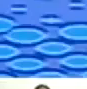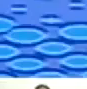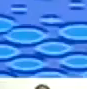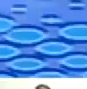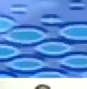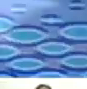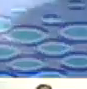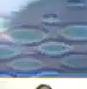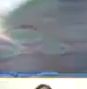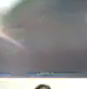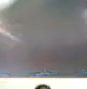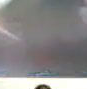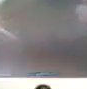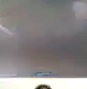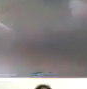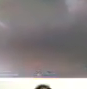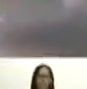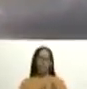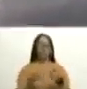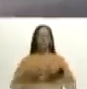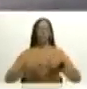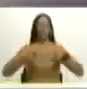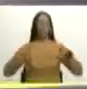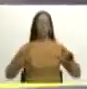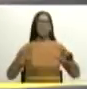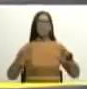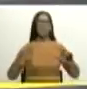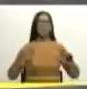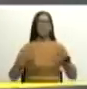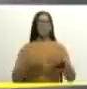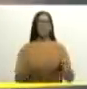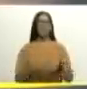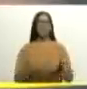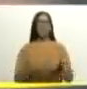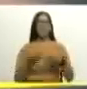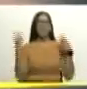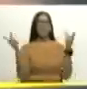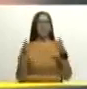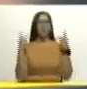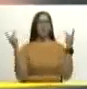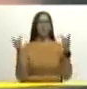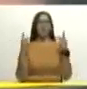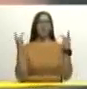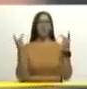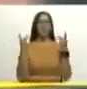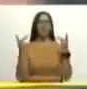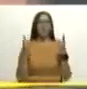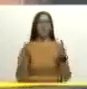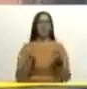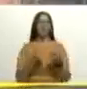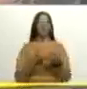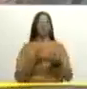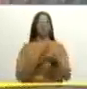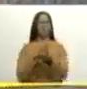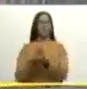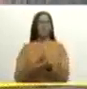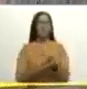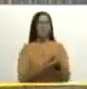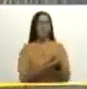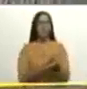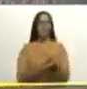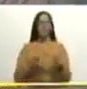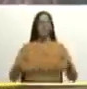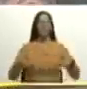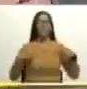propio camino de crecimiento, de prosperidad, de bienestar y de